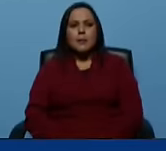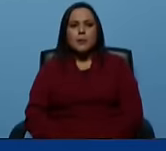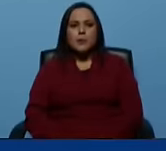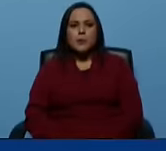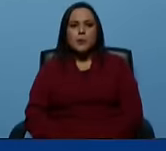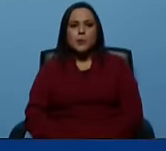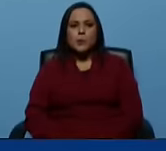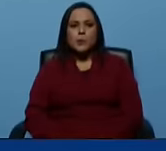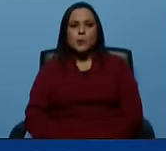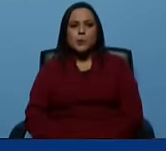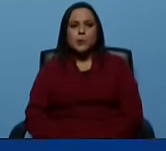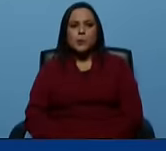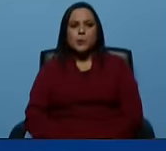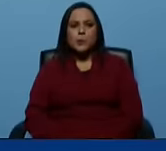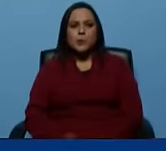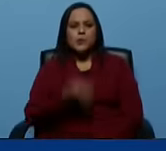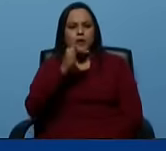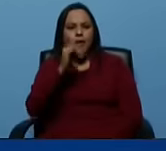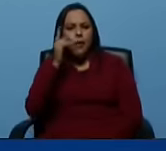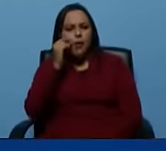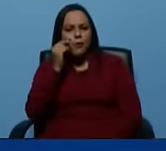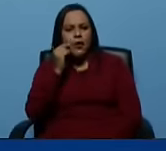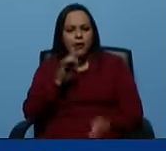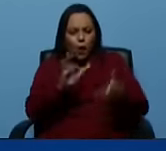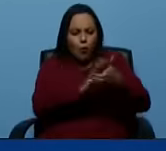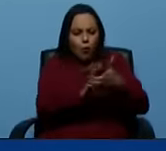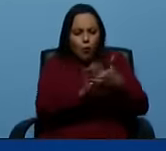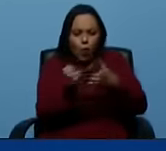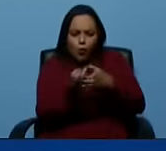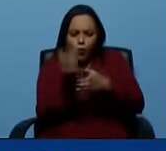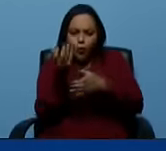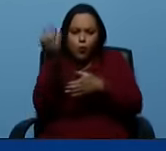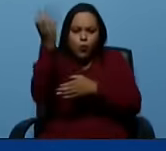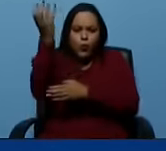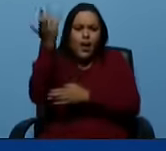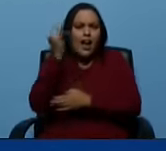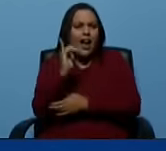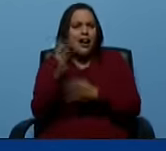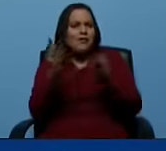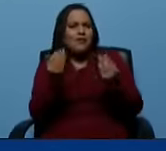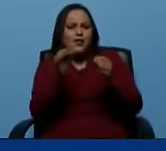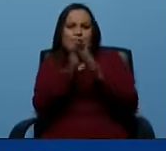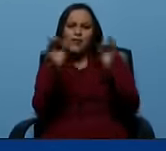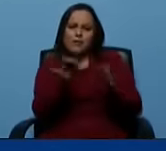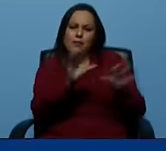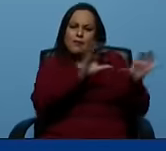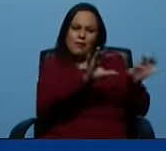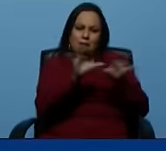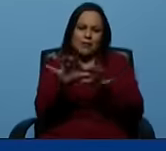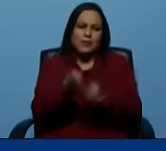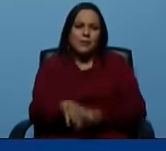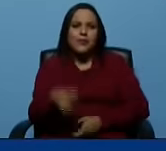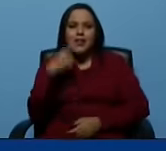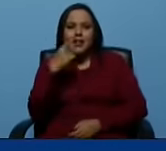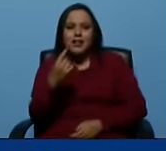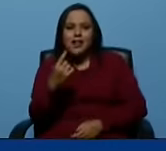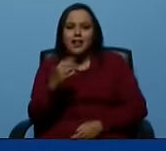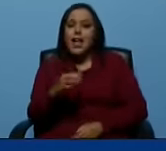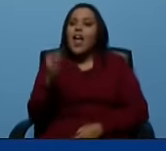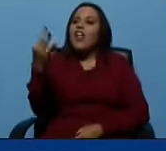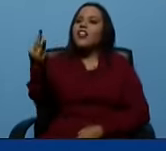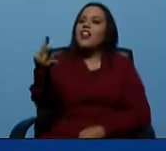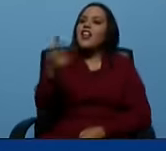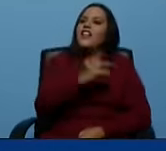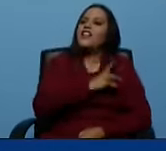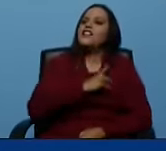que aparece un genio. Bueno, hay muchas modalidades del chiste. Y te dice, pide tres